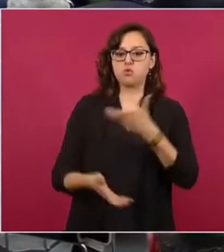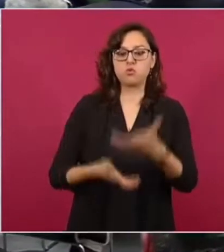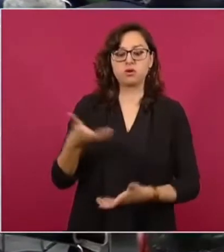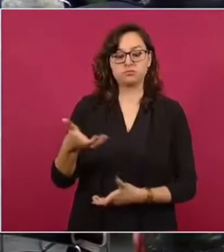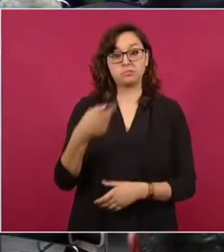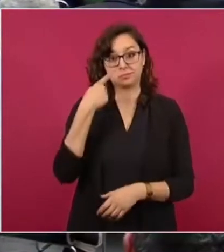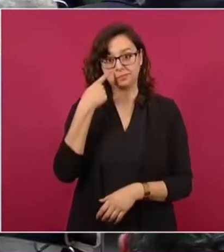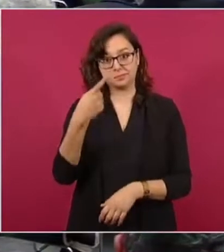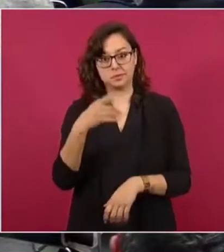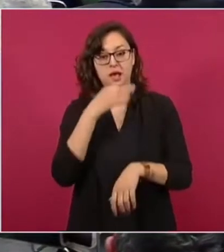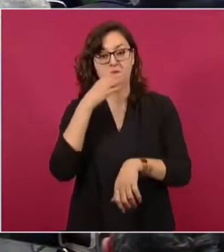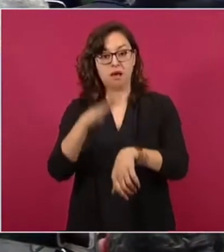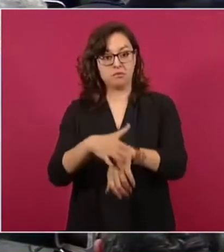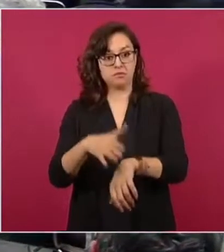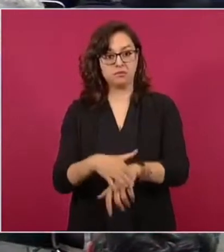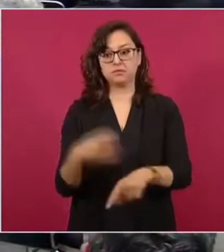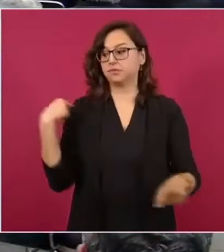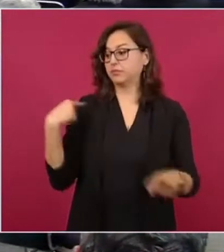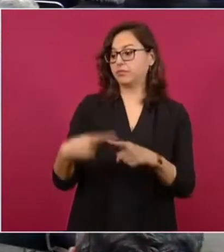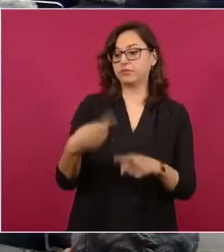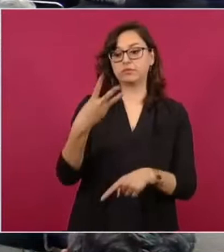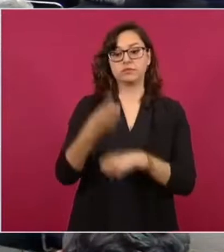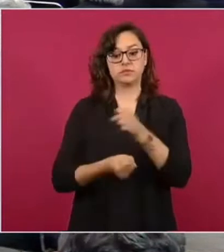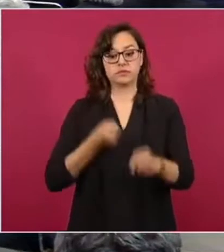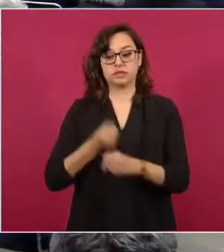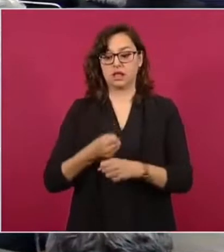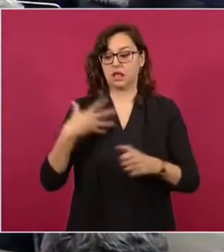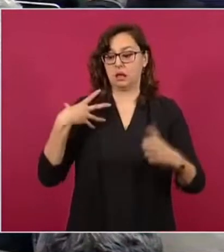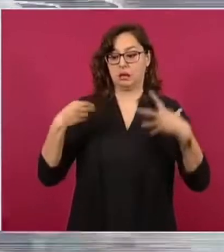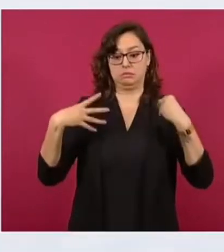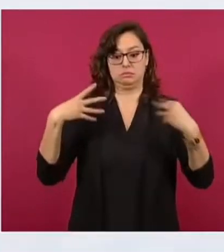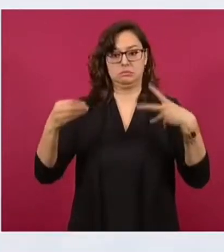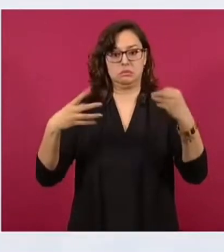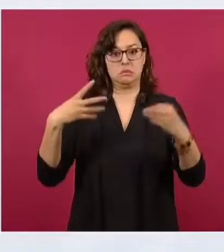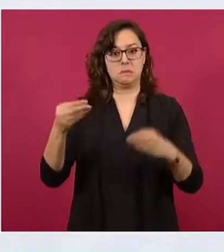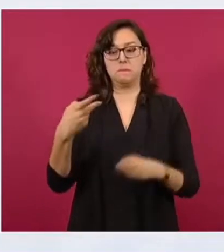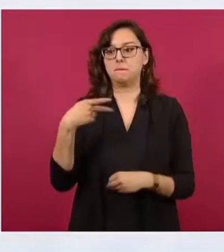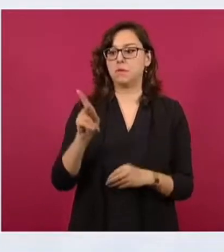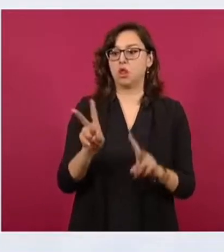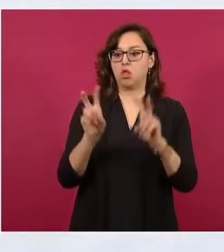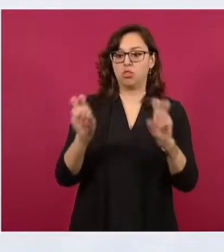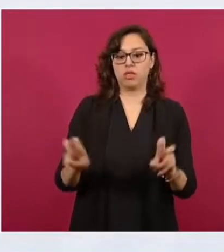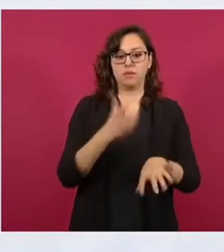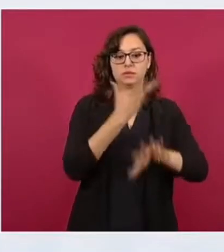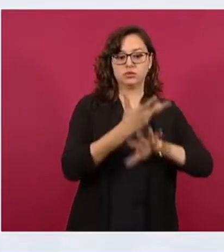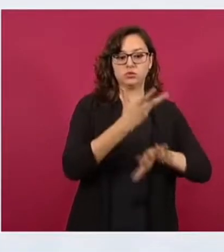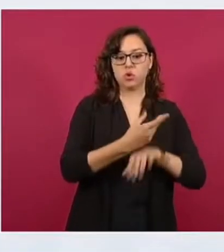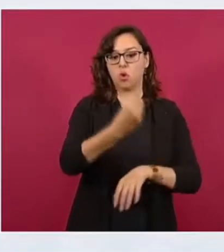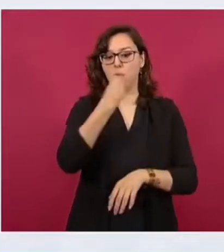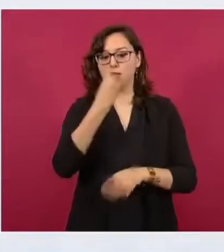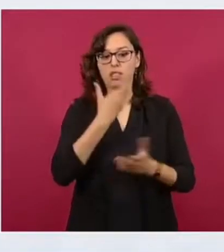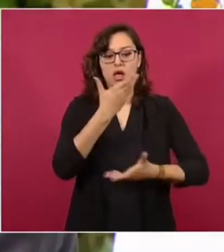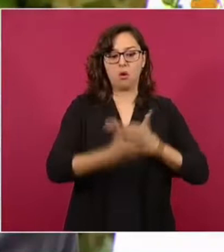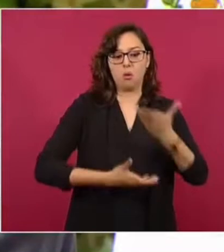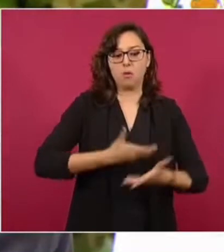dato: a pesar de la pandemia, en 3 años el comercio agroalimentario con Estados Unidos pasó